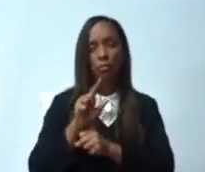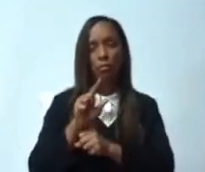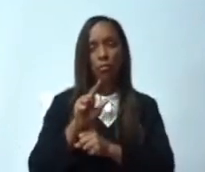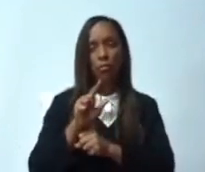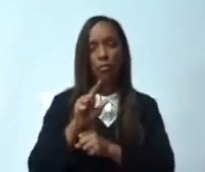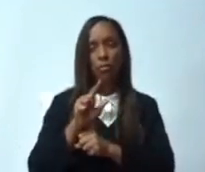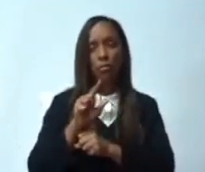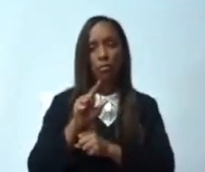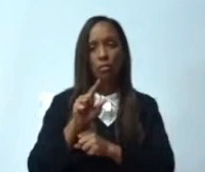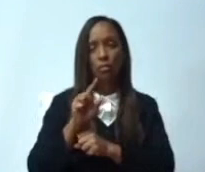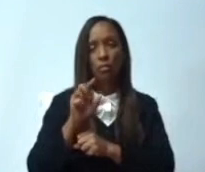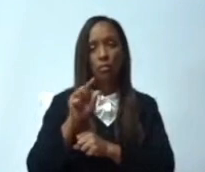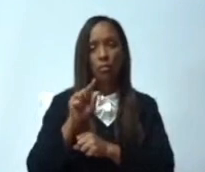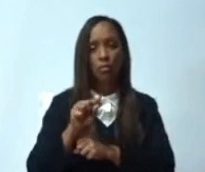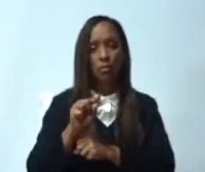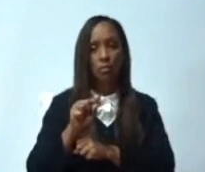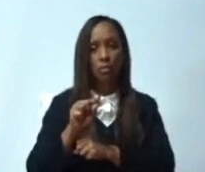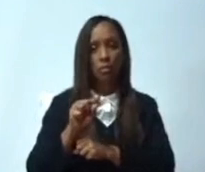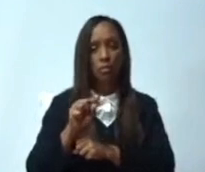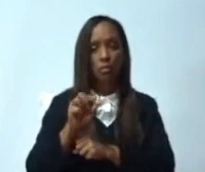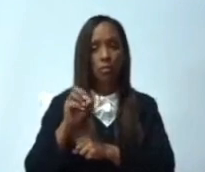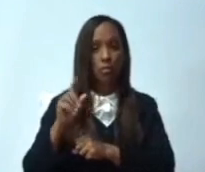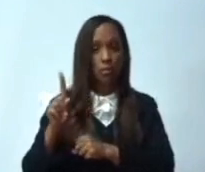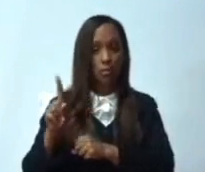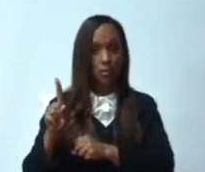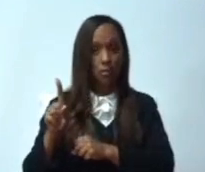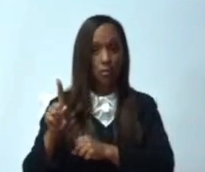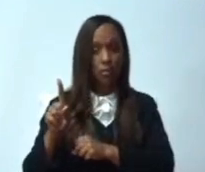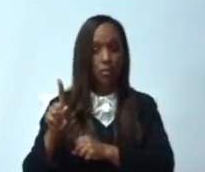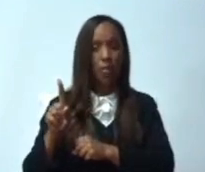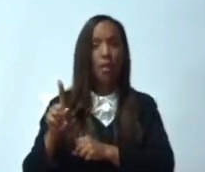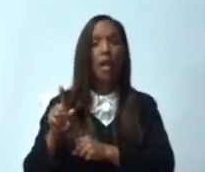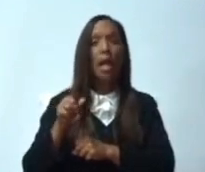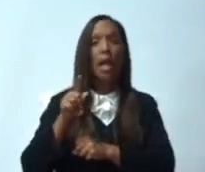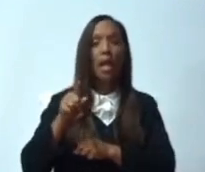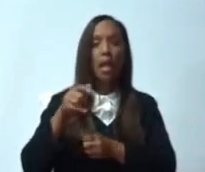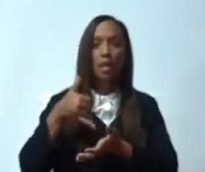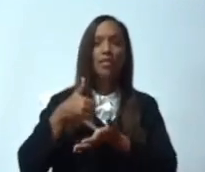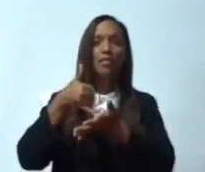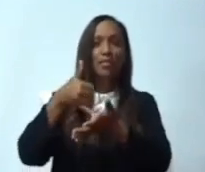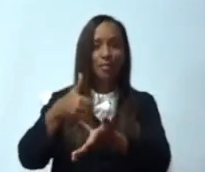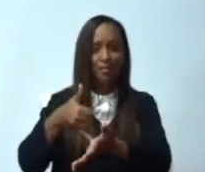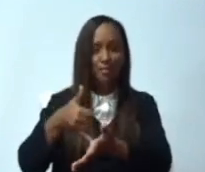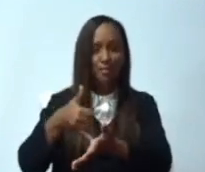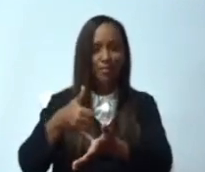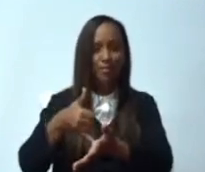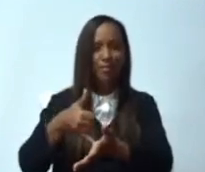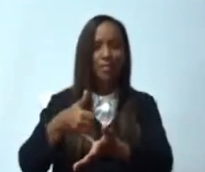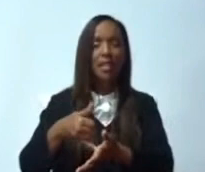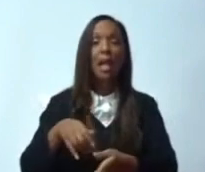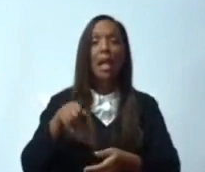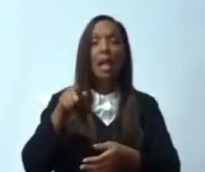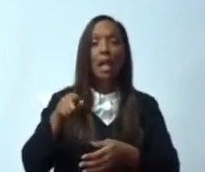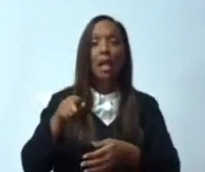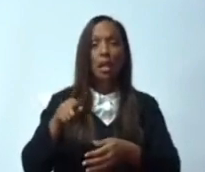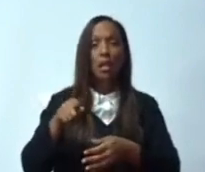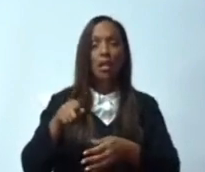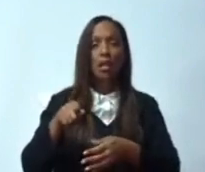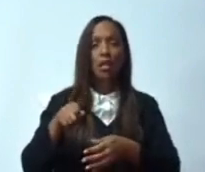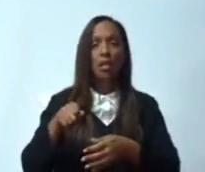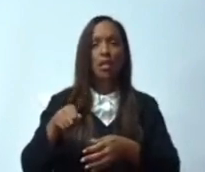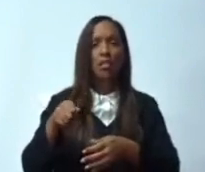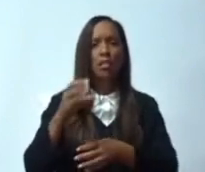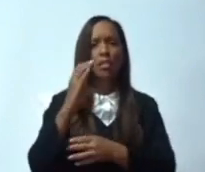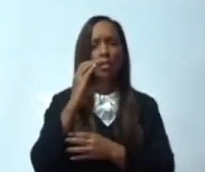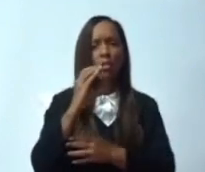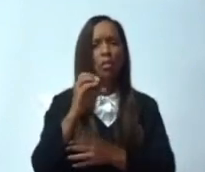y es declarado los Congos de Villamella como patrimonio intangible de la humanidad. Pero hoy en